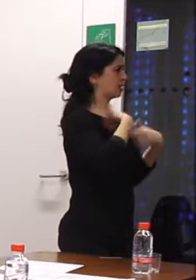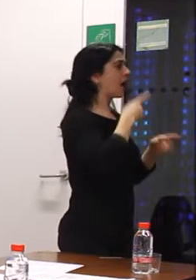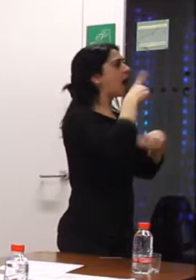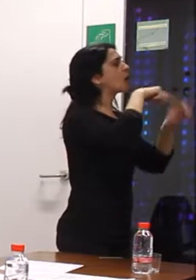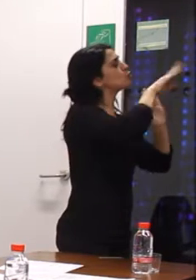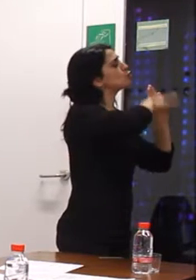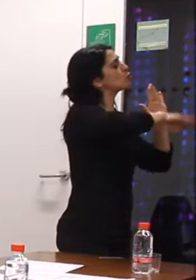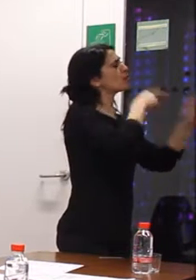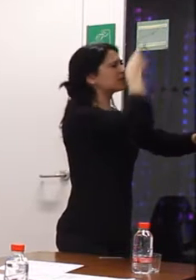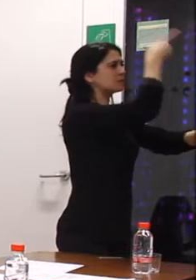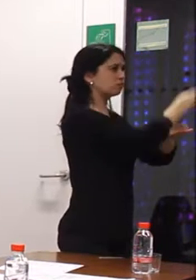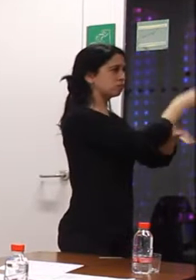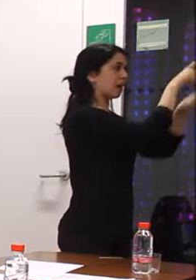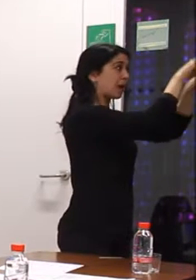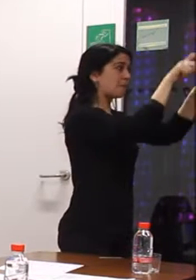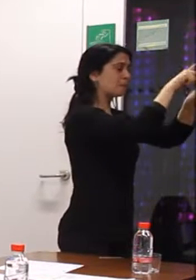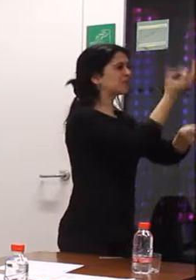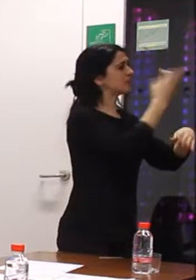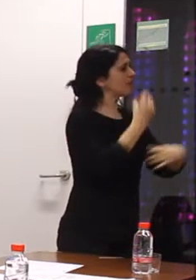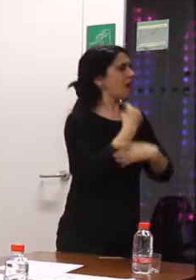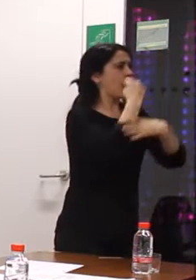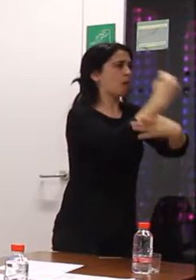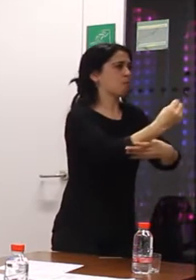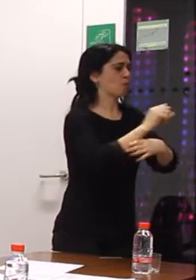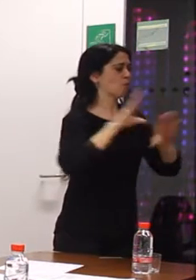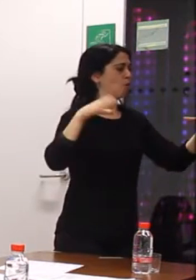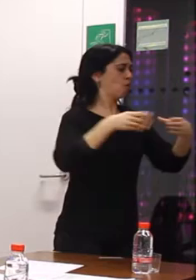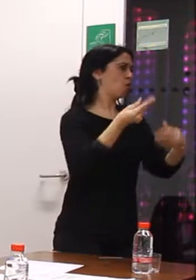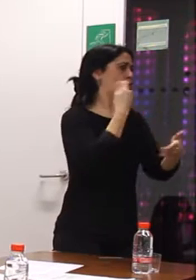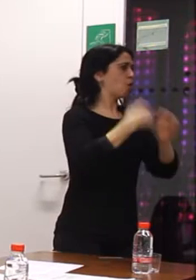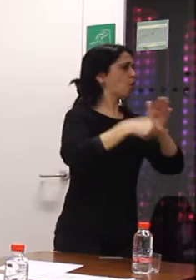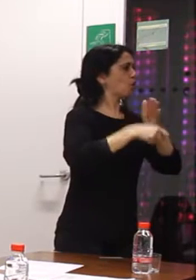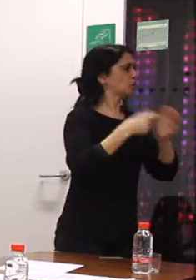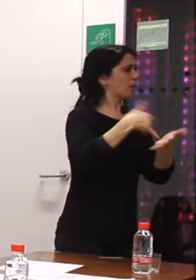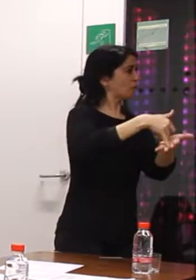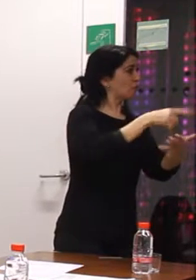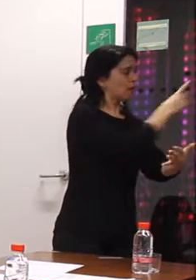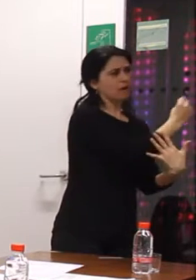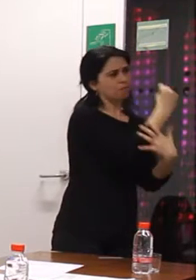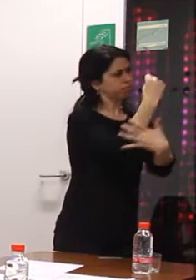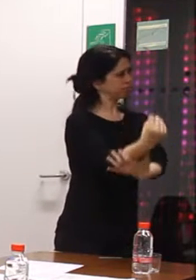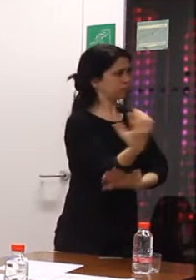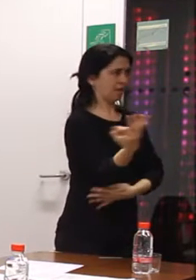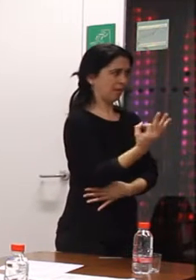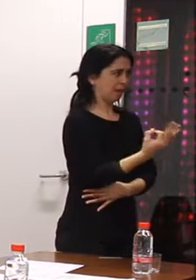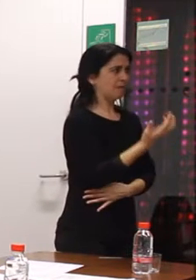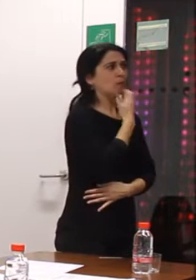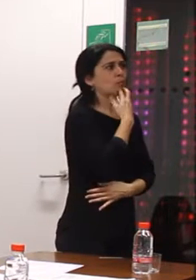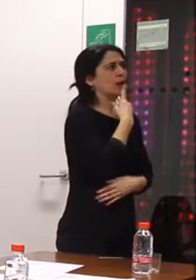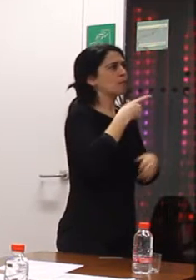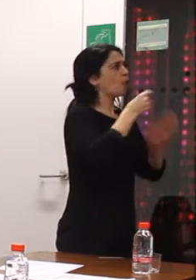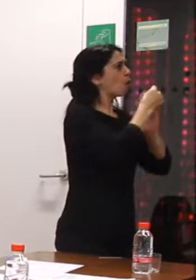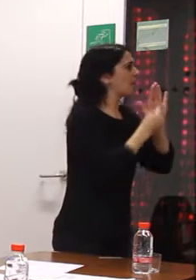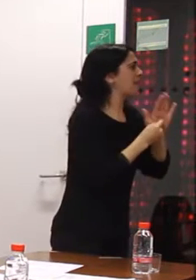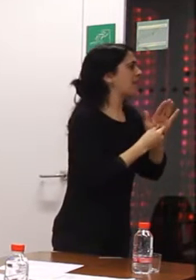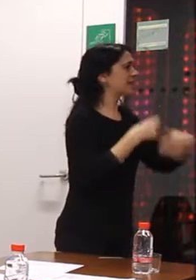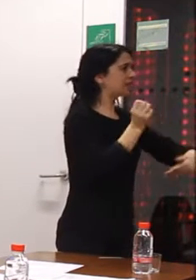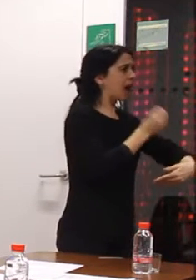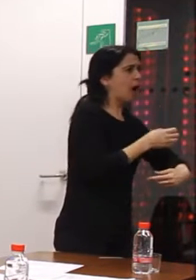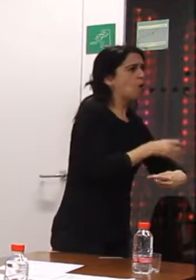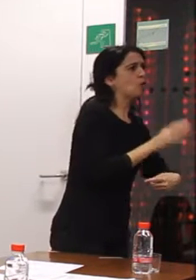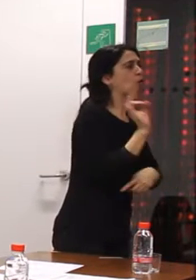las empresas a apoyar a los consumidores vulnerables implementando pues, medidas de ahorro y bueno, pues,